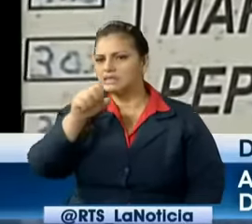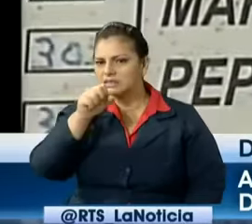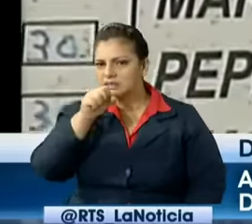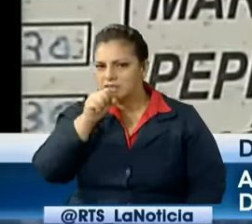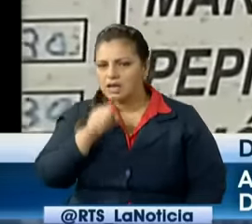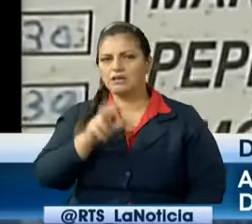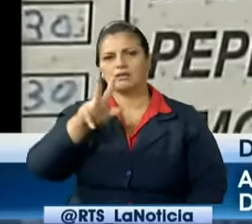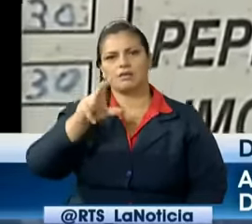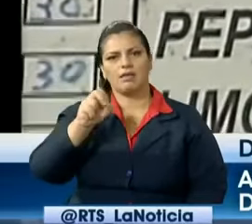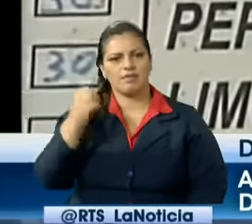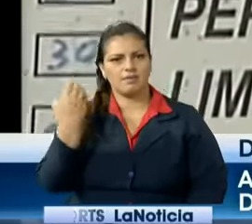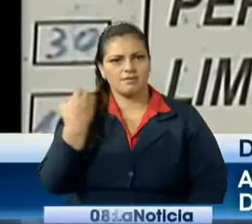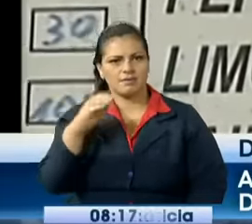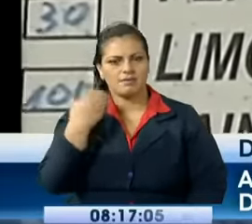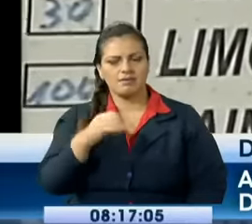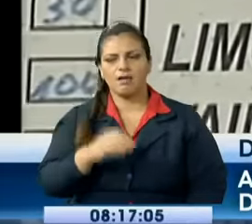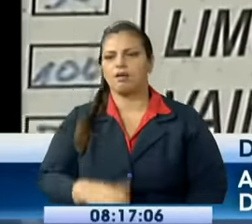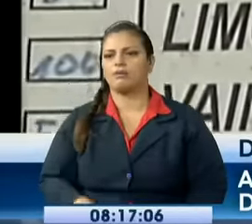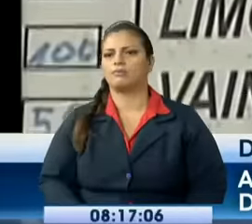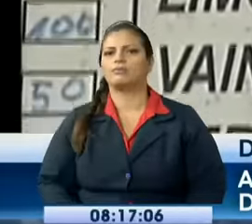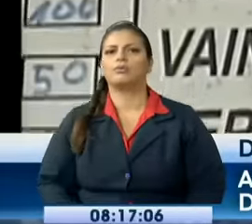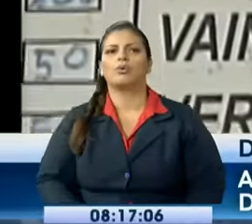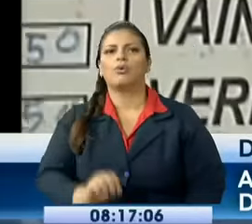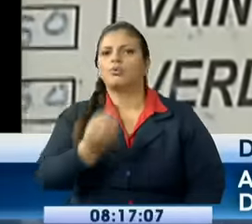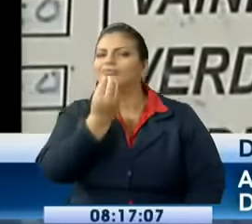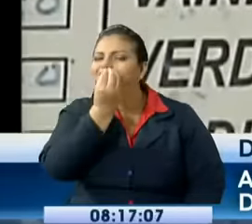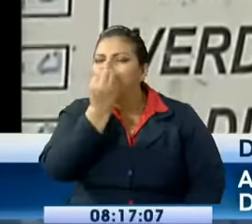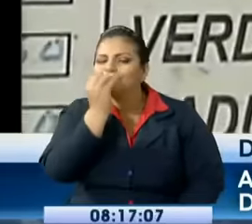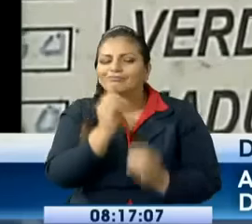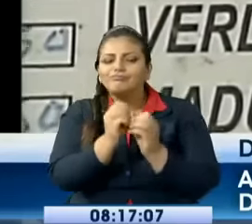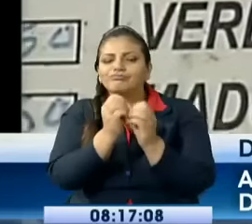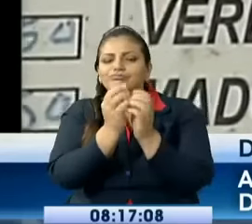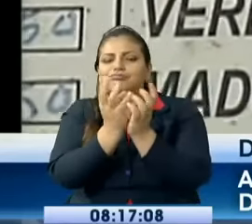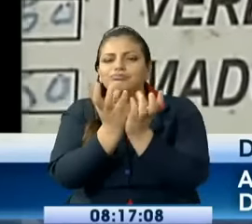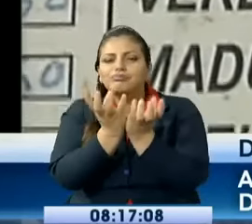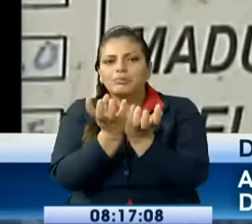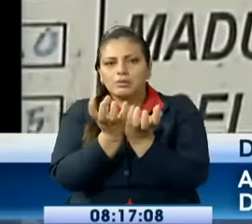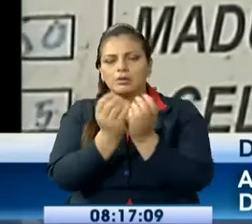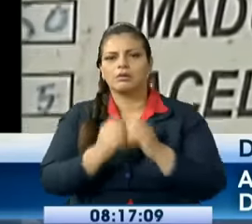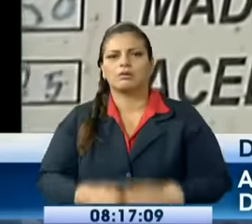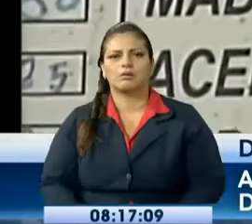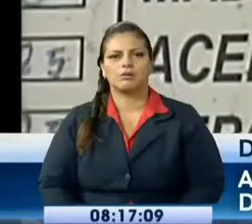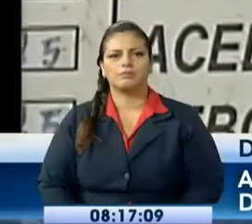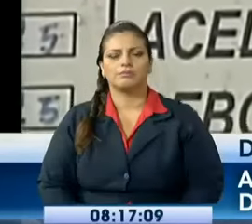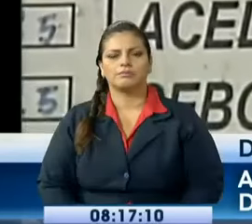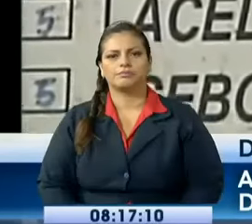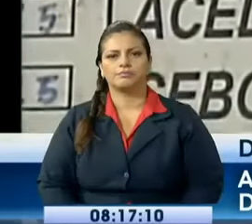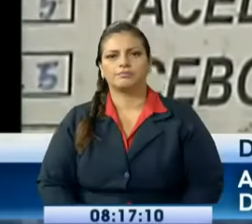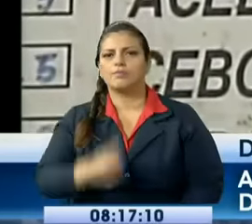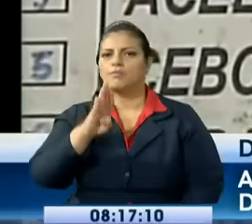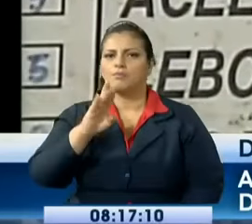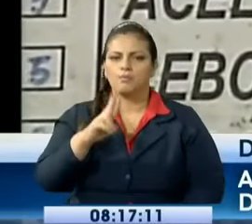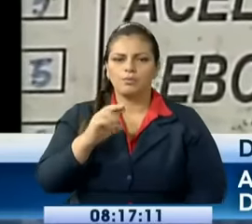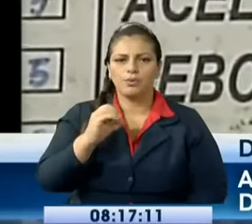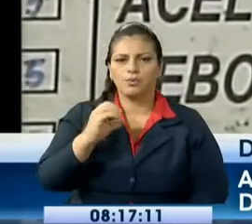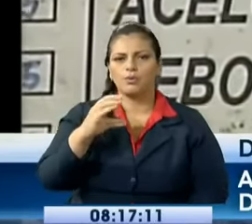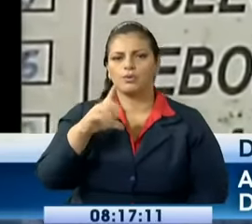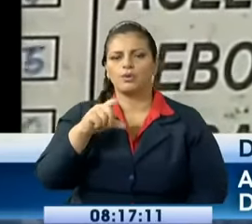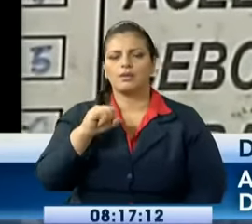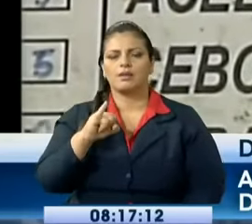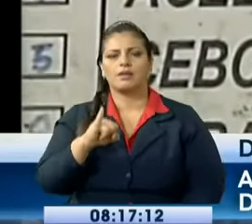centavos. Dice una coliflor, una cabecita de coliflor, creo que 50 centavos. Brócoli 50 centavos. Lechuga 50 centavos. La beterraba 30